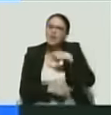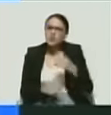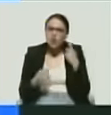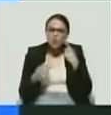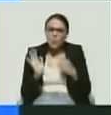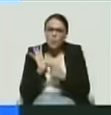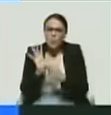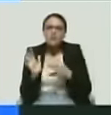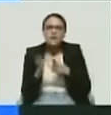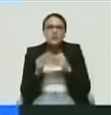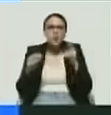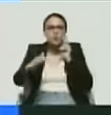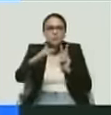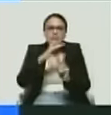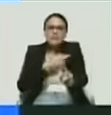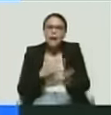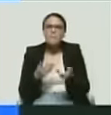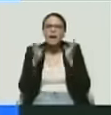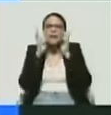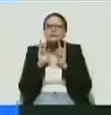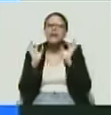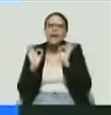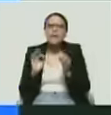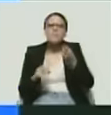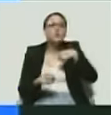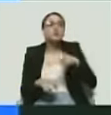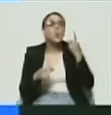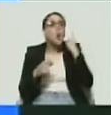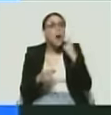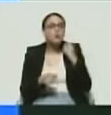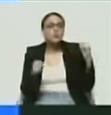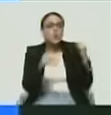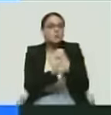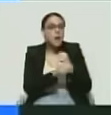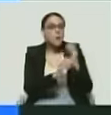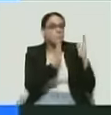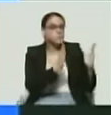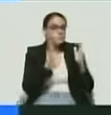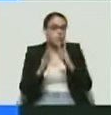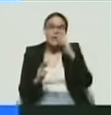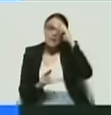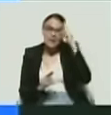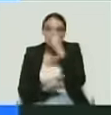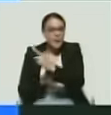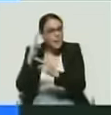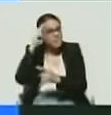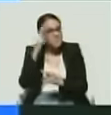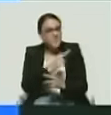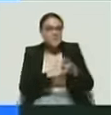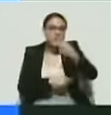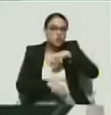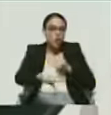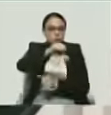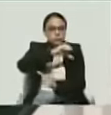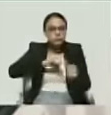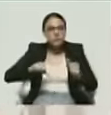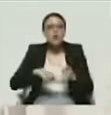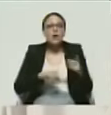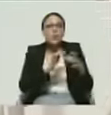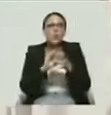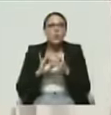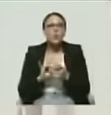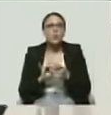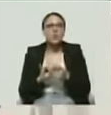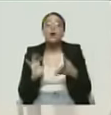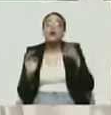en lo que sabemos hacer, que es respetar y hacer respetar esta Constitución. Repito,